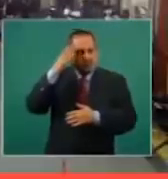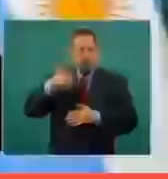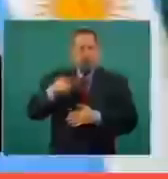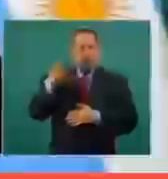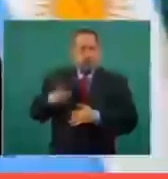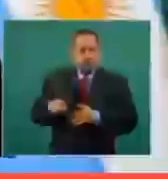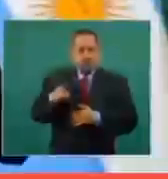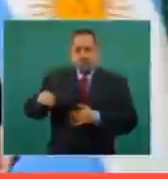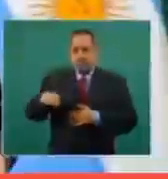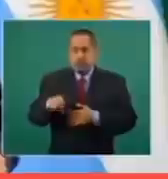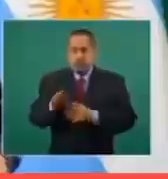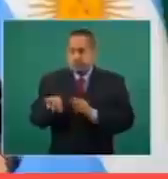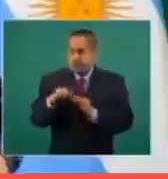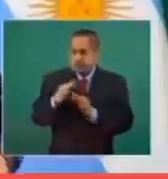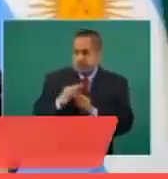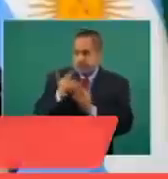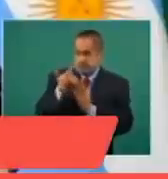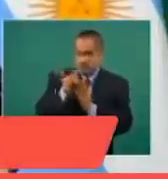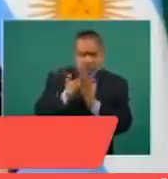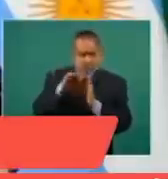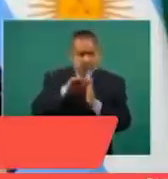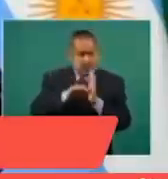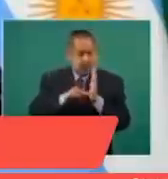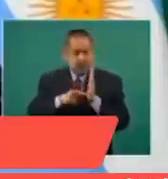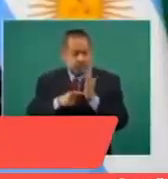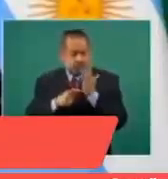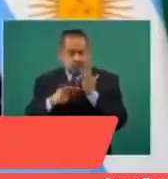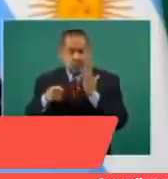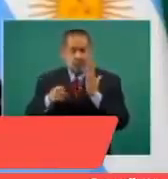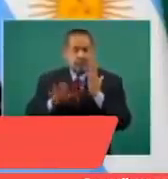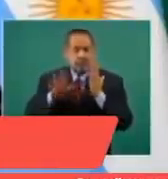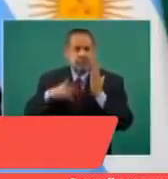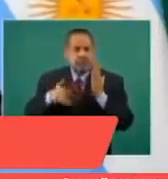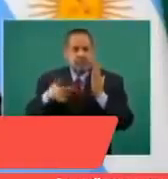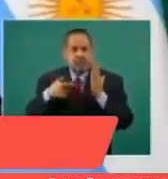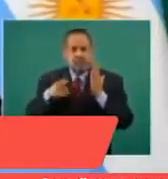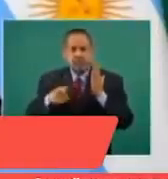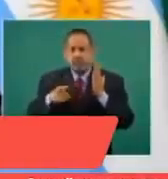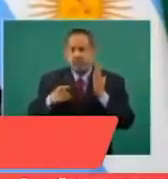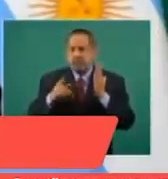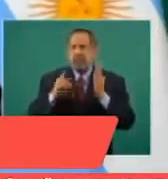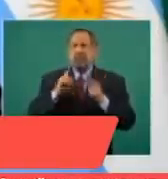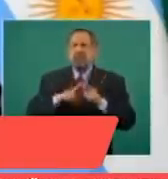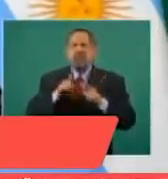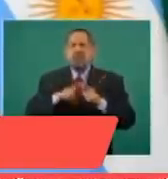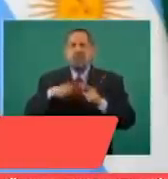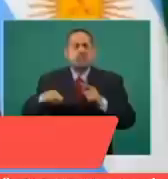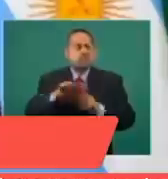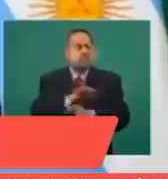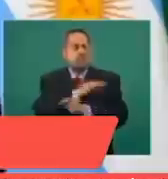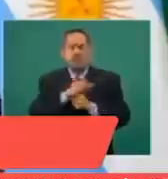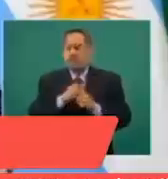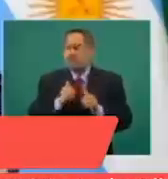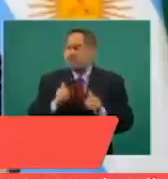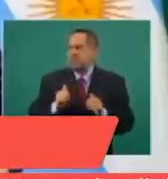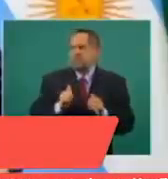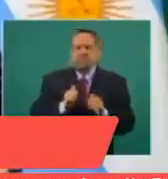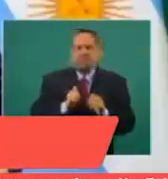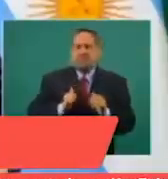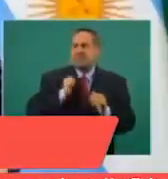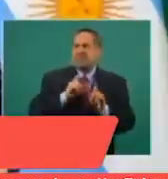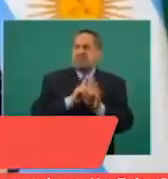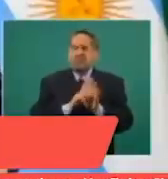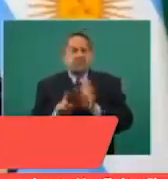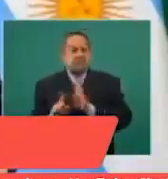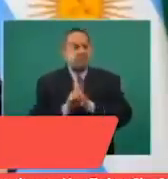lo veníamos diciendo, hay una afinidad ideológica. Ahora, también es cierto que parten de momentos